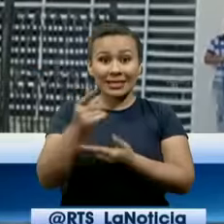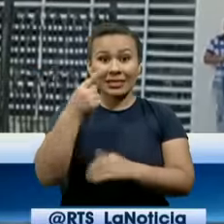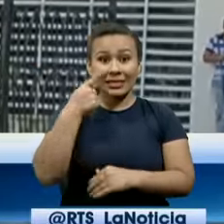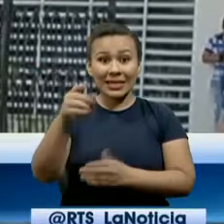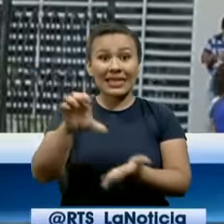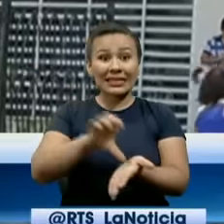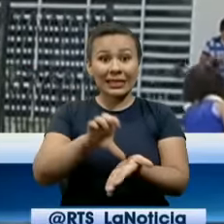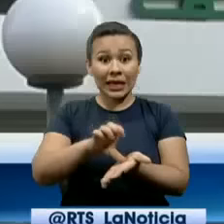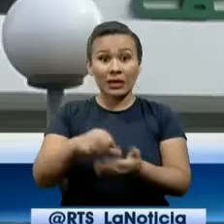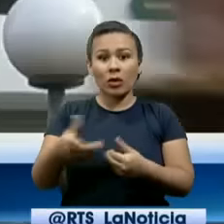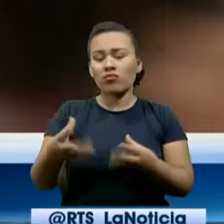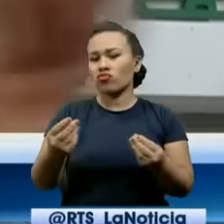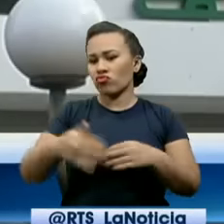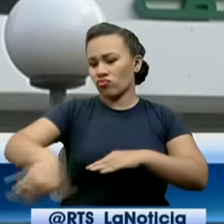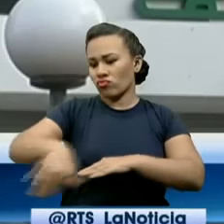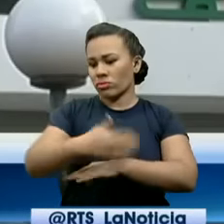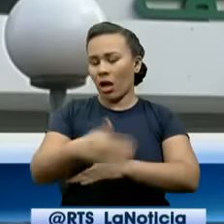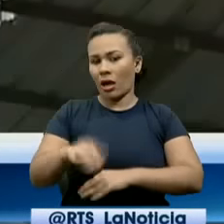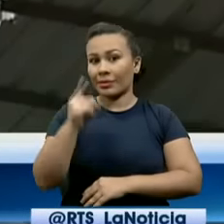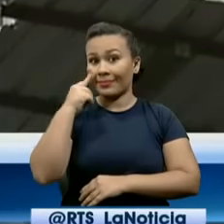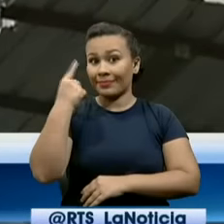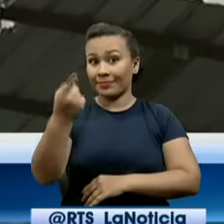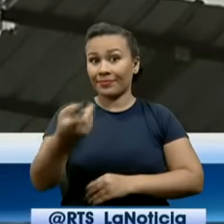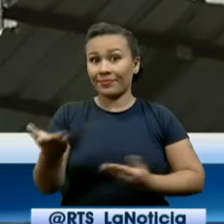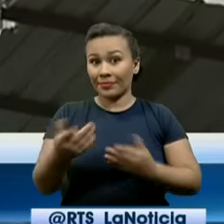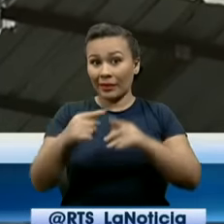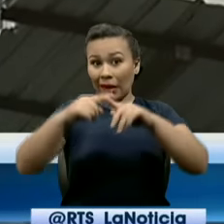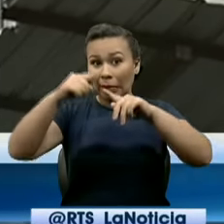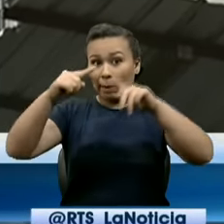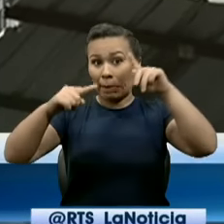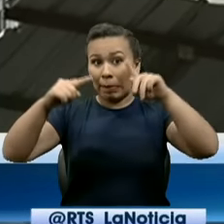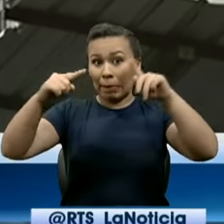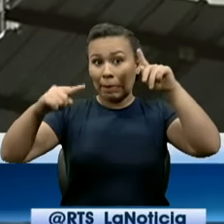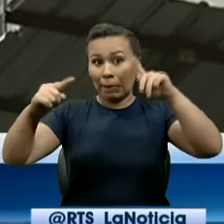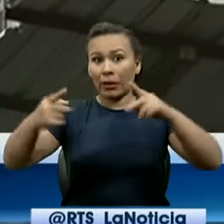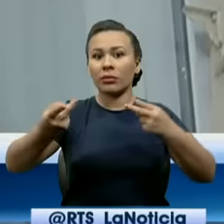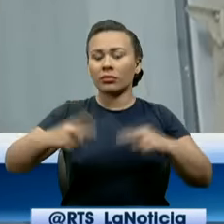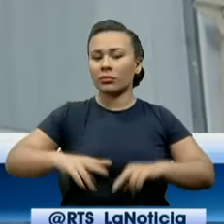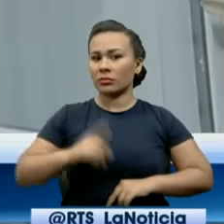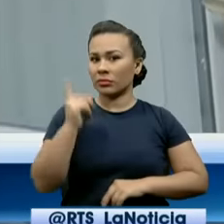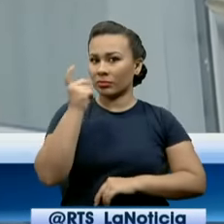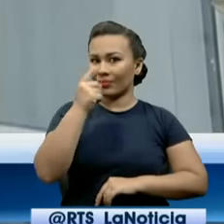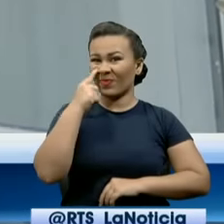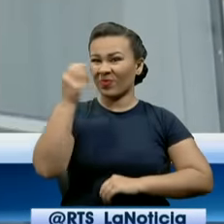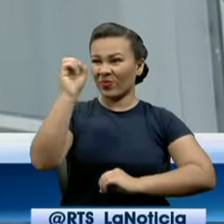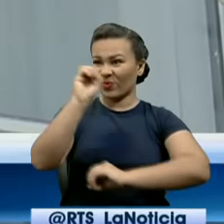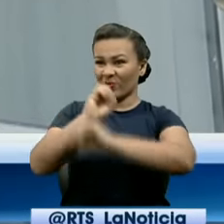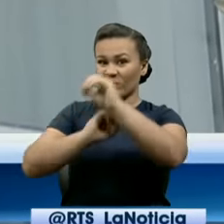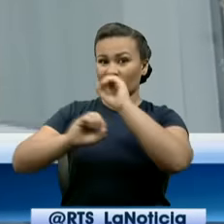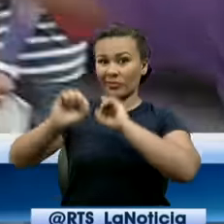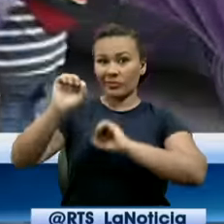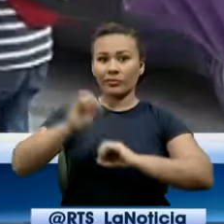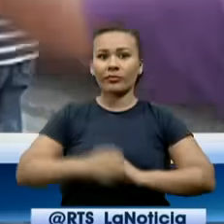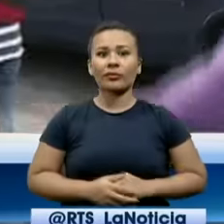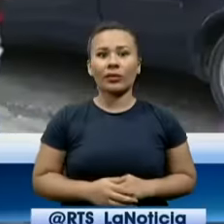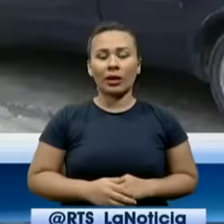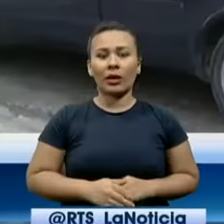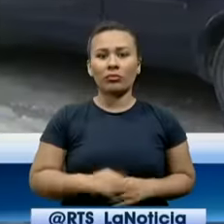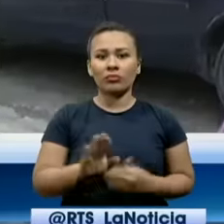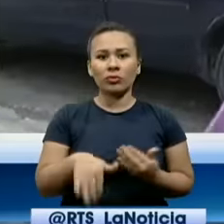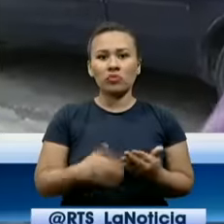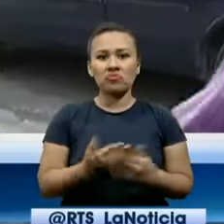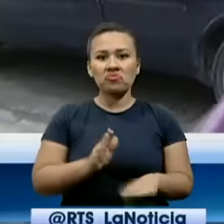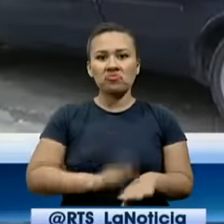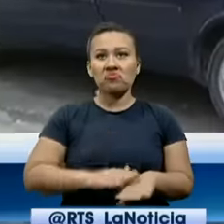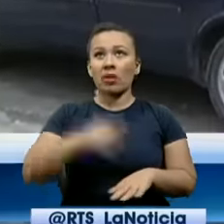ubicada en una de las intersecciones de esta avenida, también se apreciaron varias fisuras. Todos bajaron de allá para acá